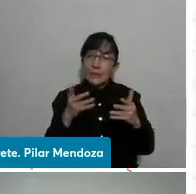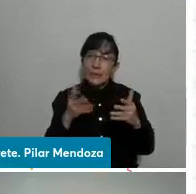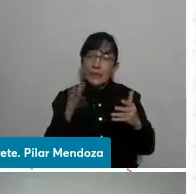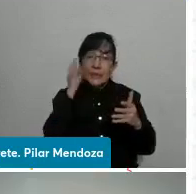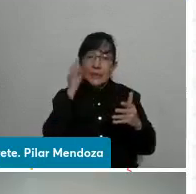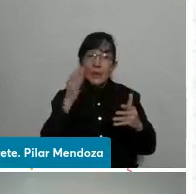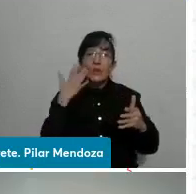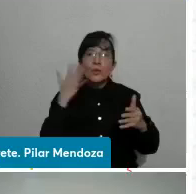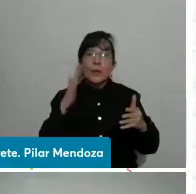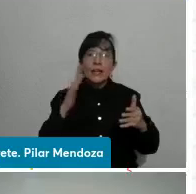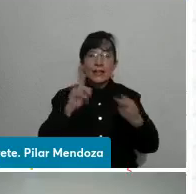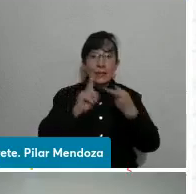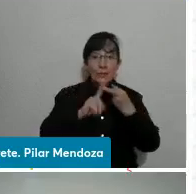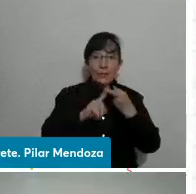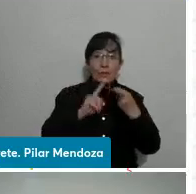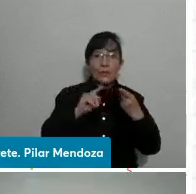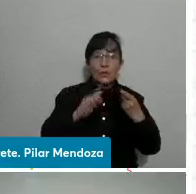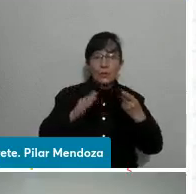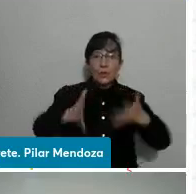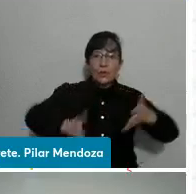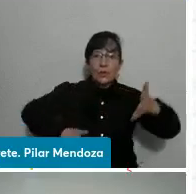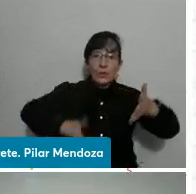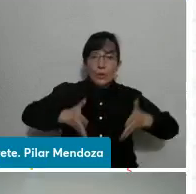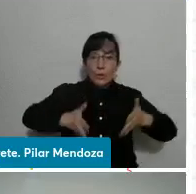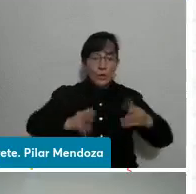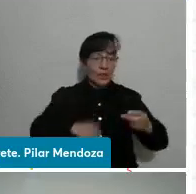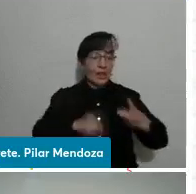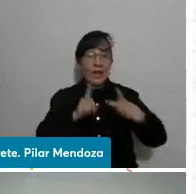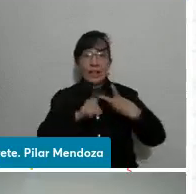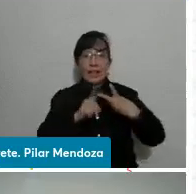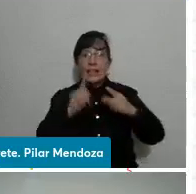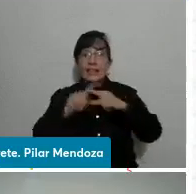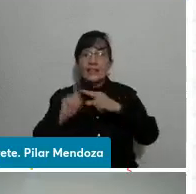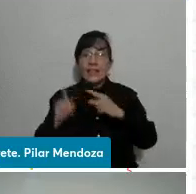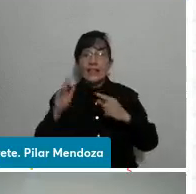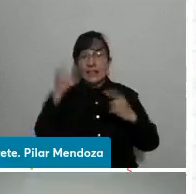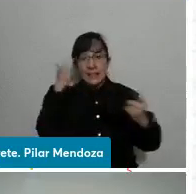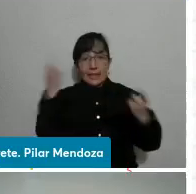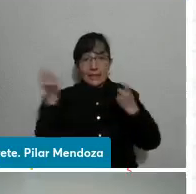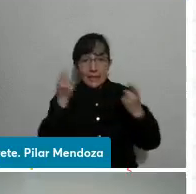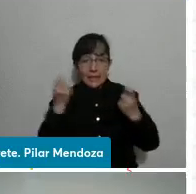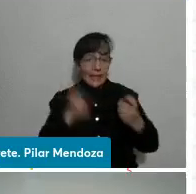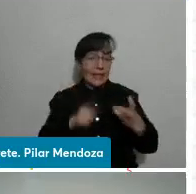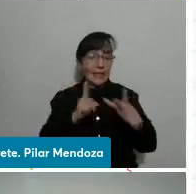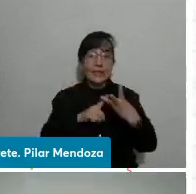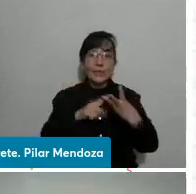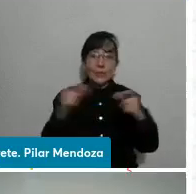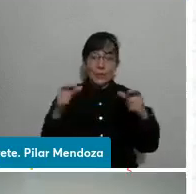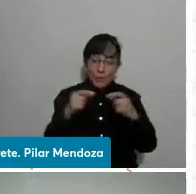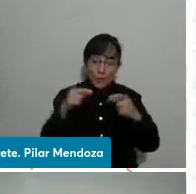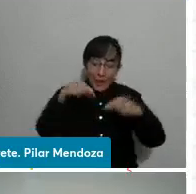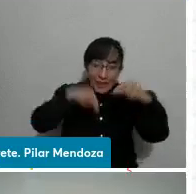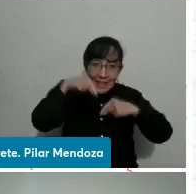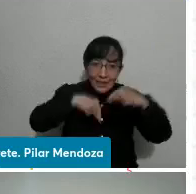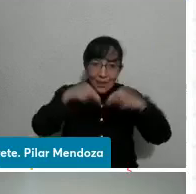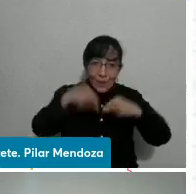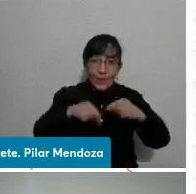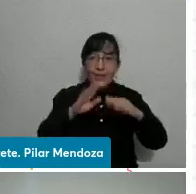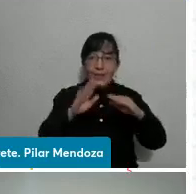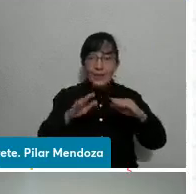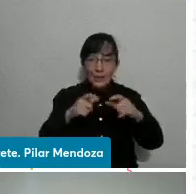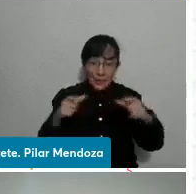robótica educativa, a una cultura maker, a, digamos, componentes electrónicos, algo de circuitos,